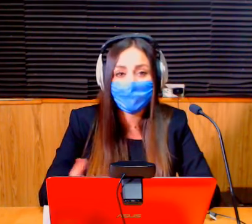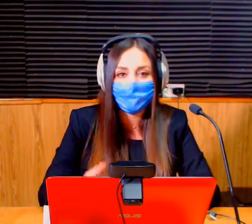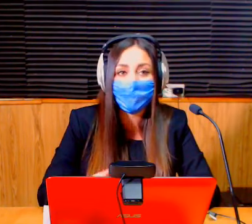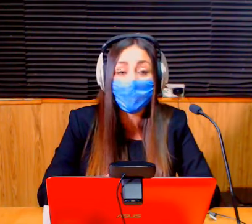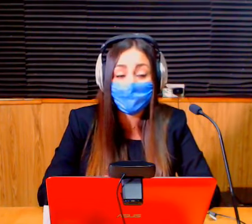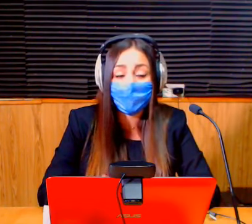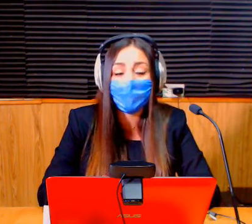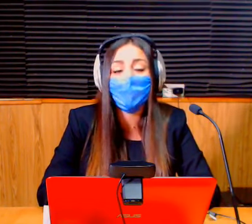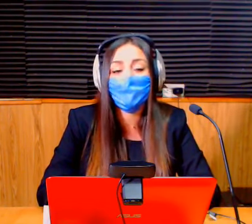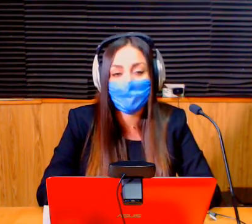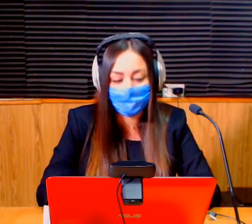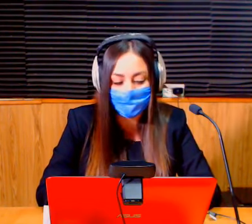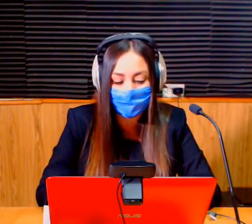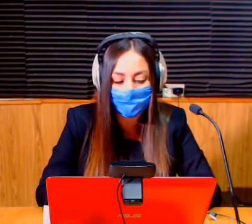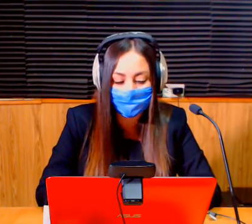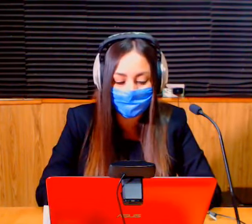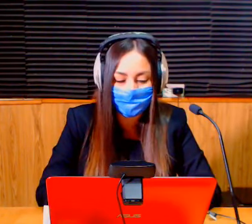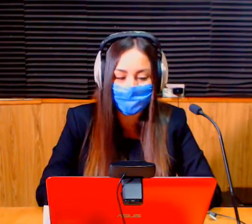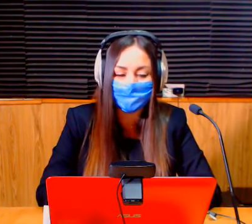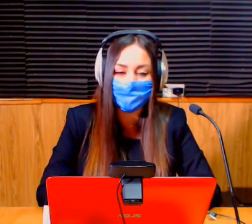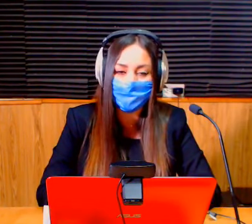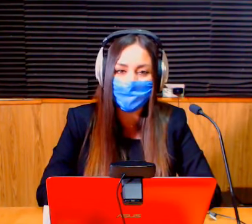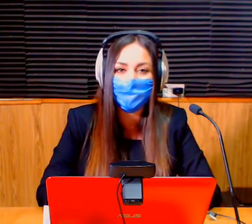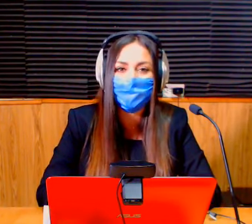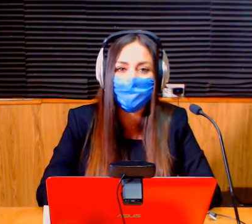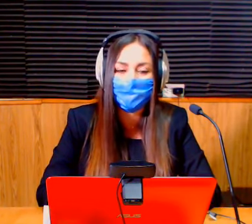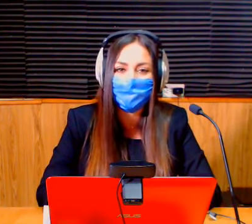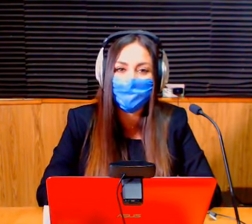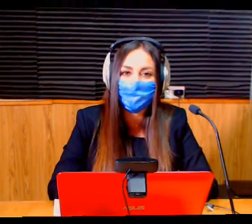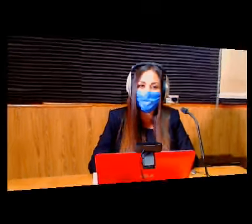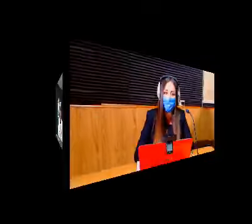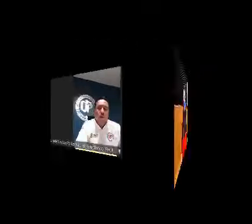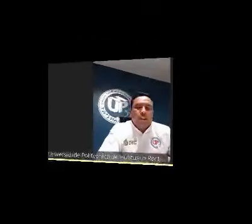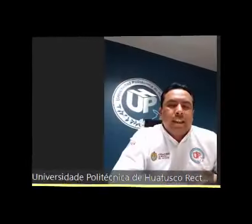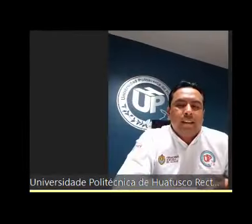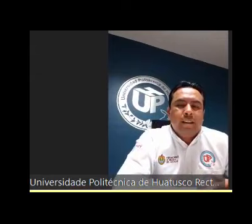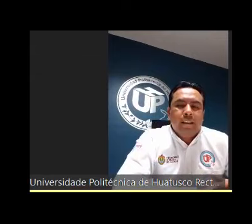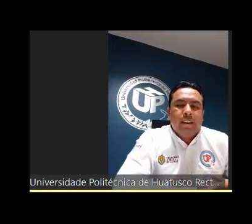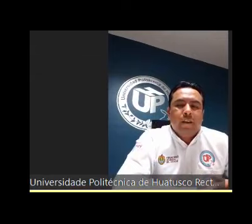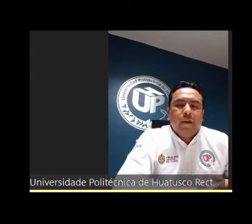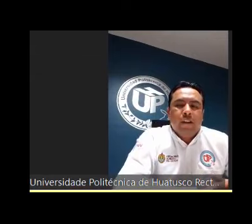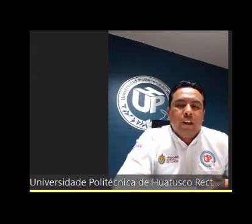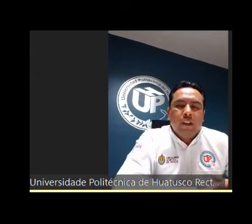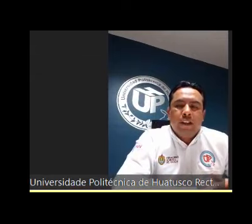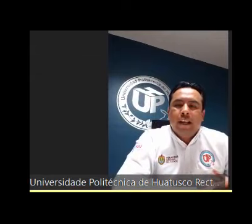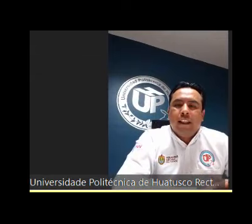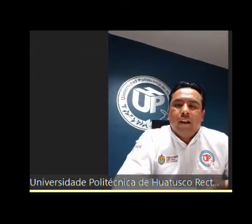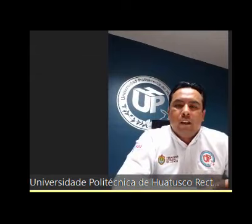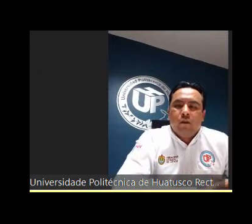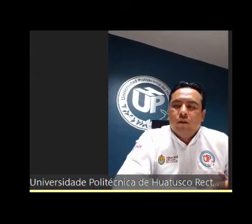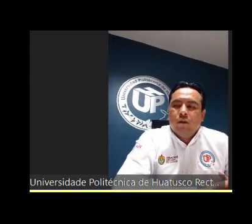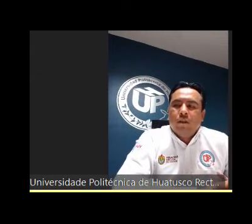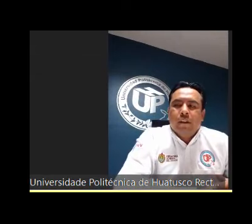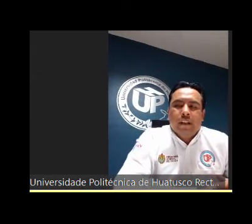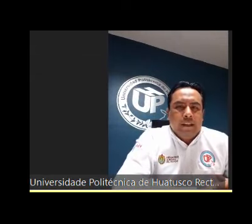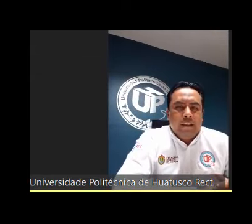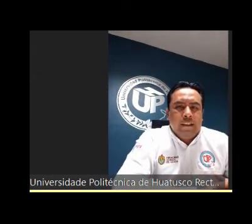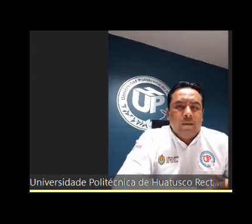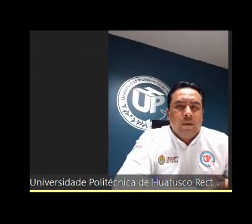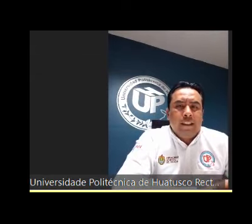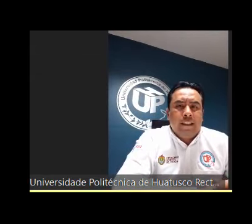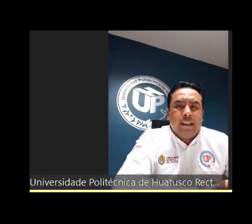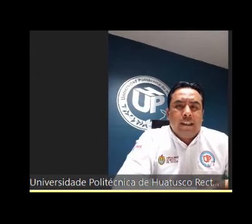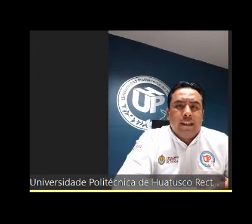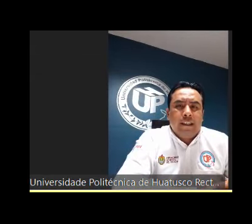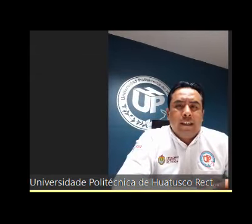van a realizar y los costos. Adelante, maestro. Buenas tardes. La Universidad Politécnica de Huatusco,